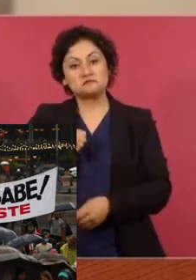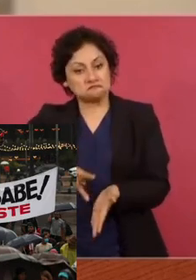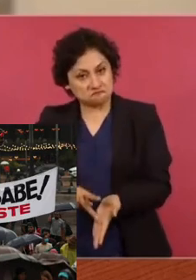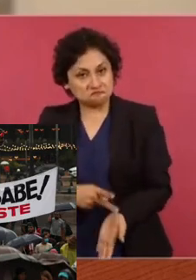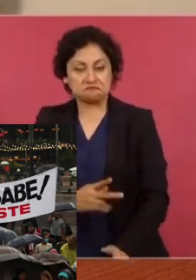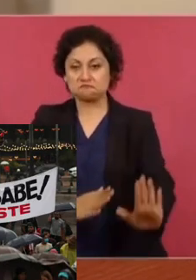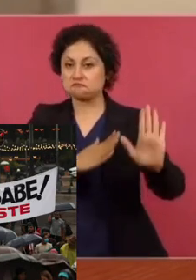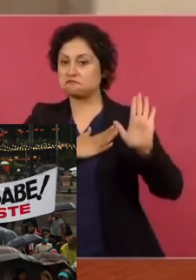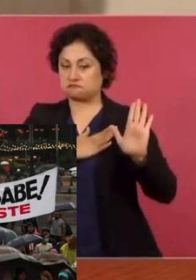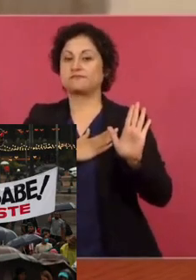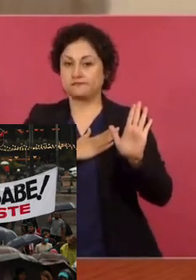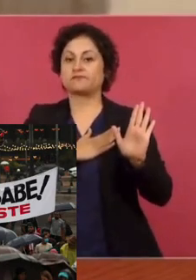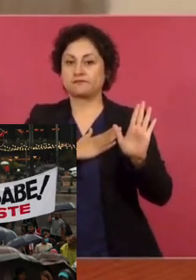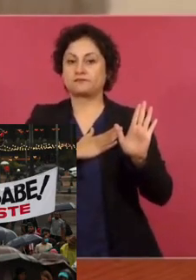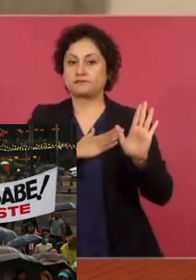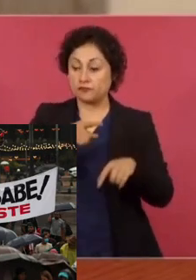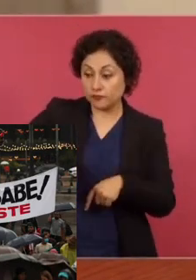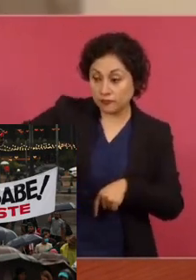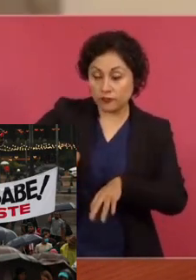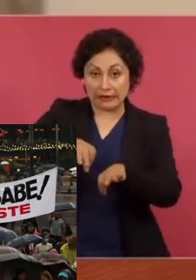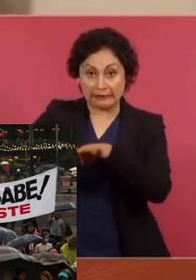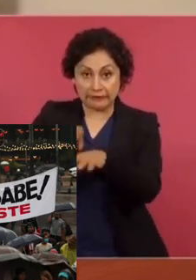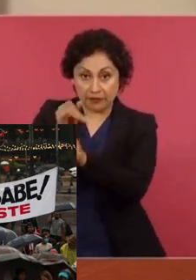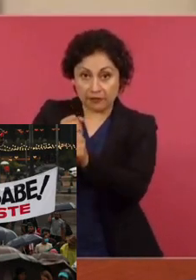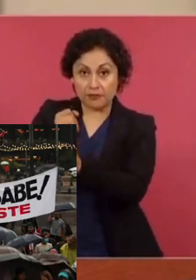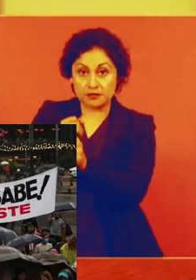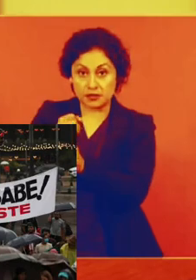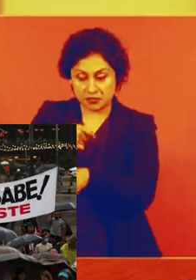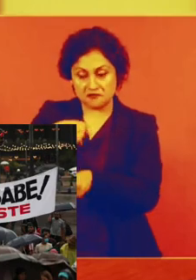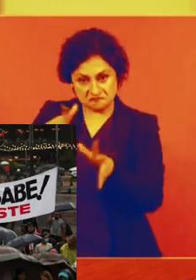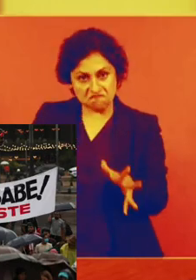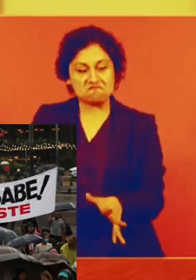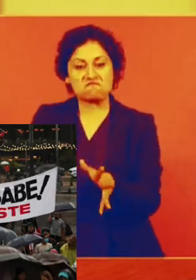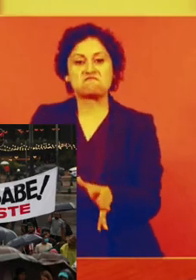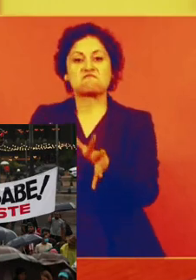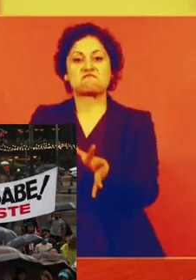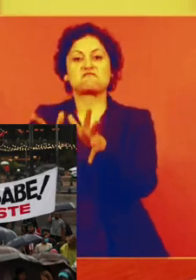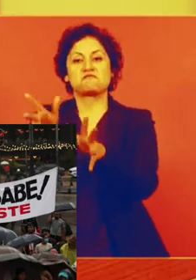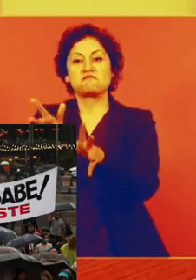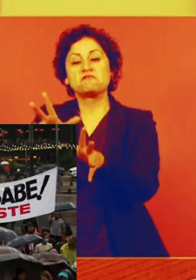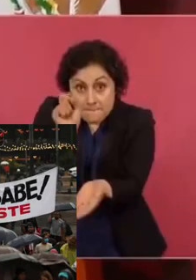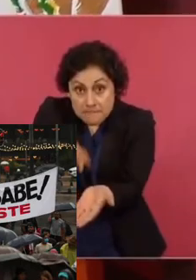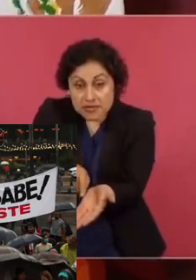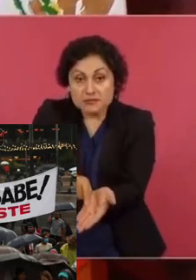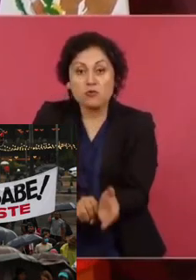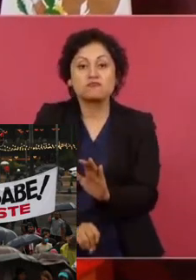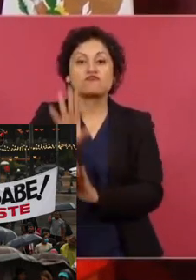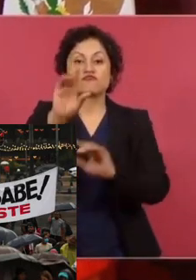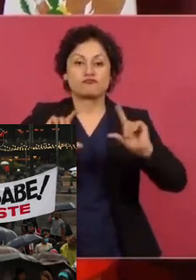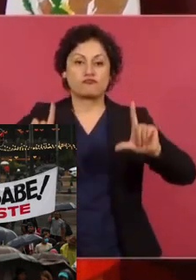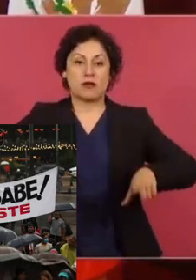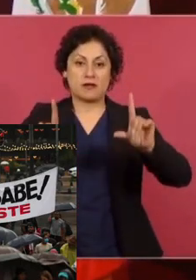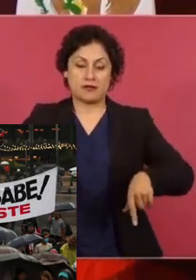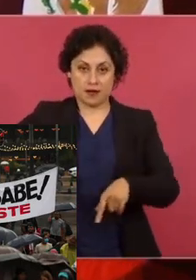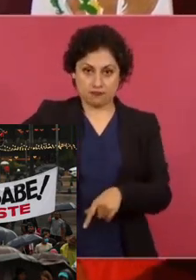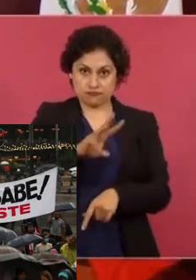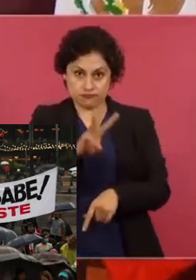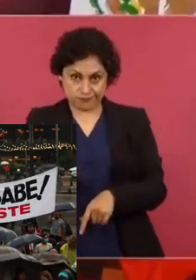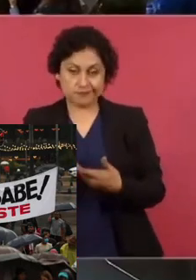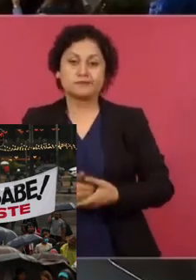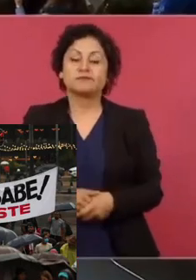seguir conduciendo los trabajos de investigación hasta encontrar a los jóvenes desaparecidos. Y vamos, desde luego, a